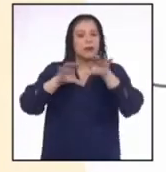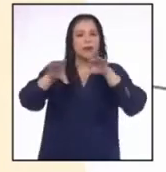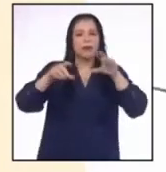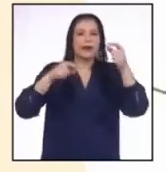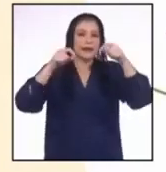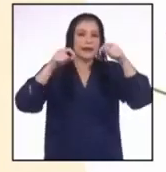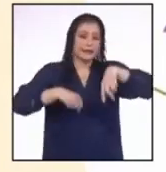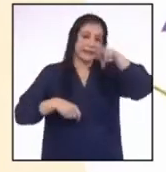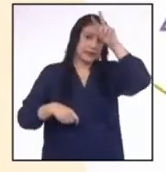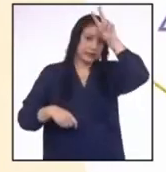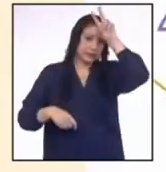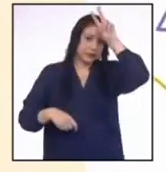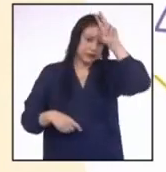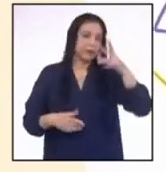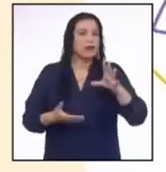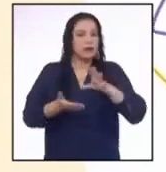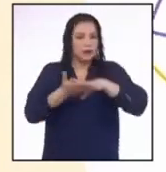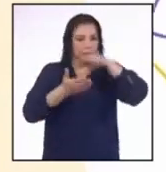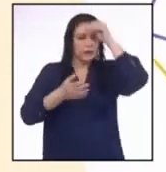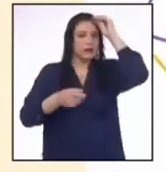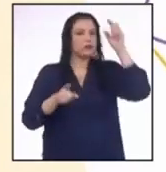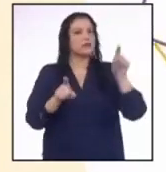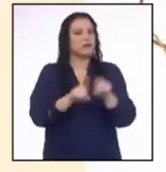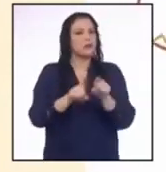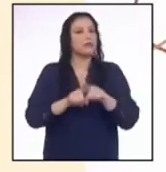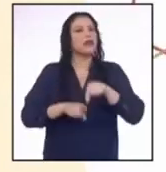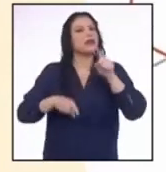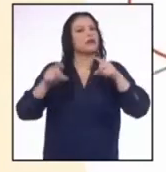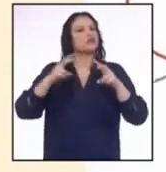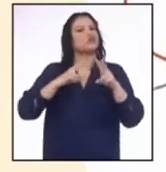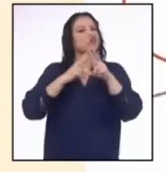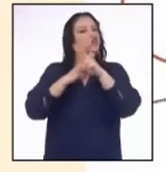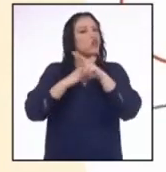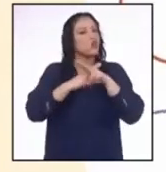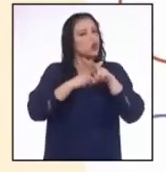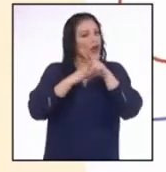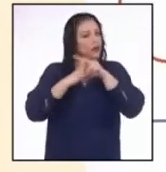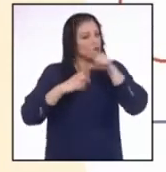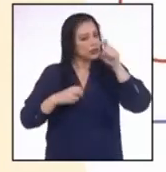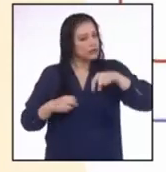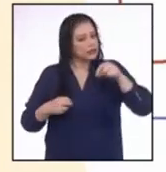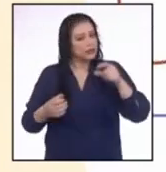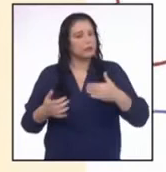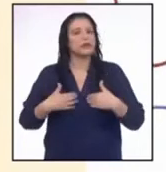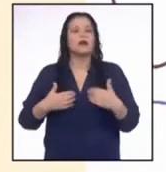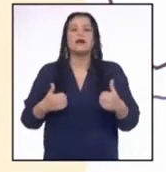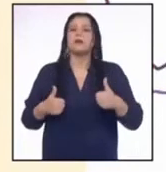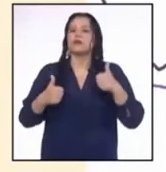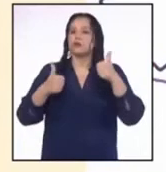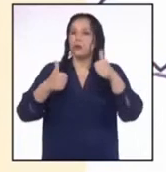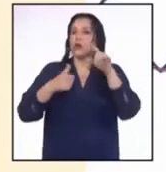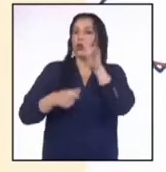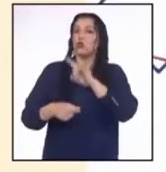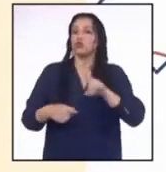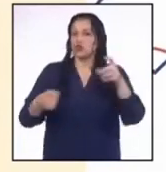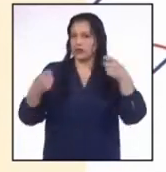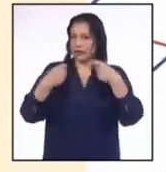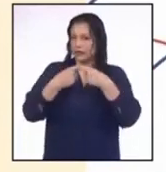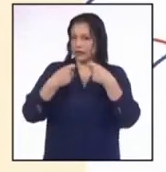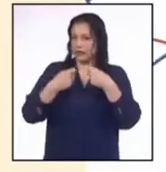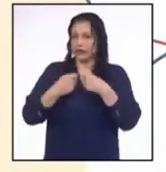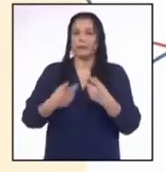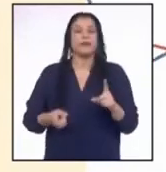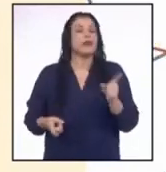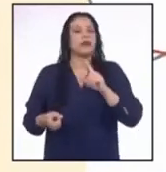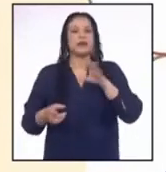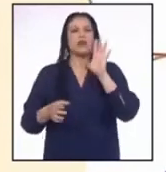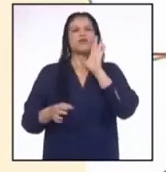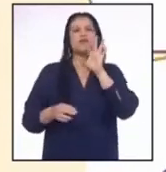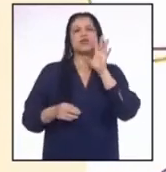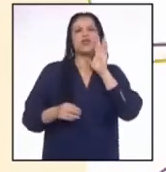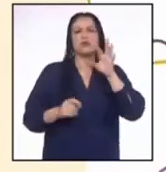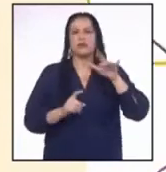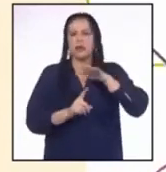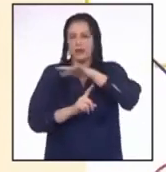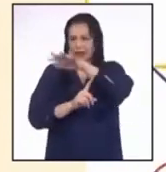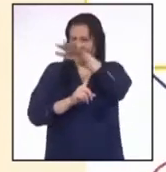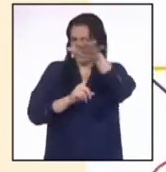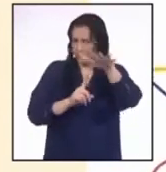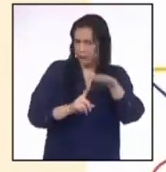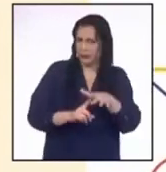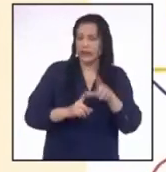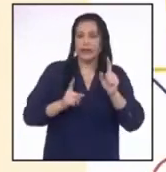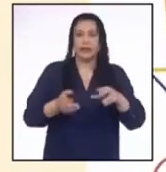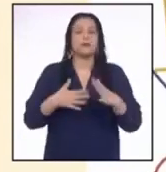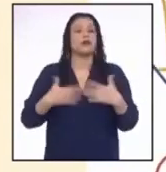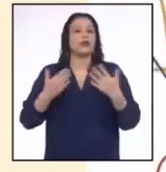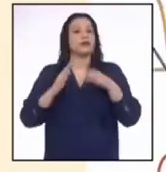nuestro país. Aprenderemos también algunos cuidados que debemos tener para hacer un buen uso de ella, evitar la contaminación del ambiente